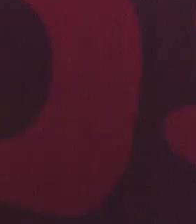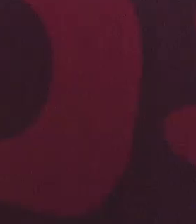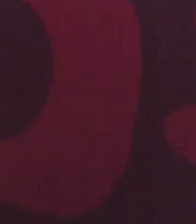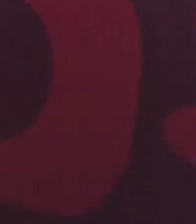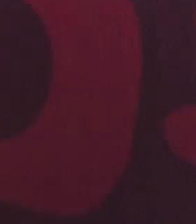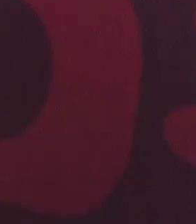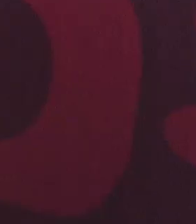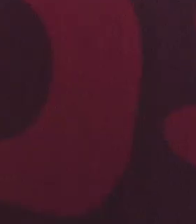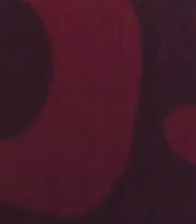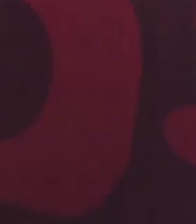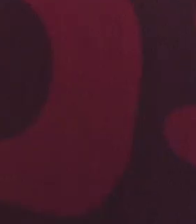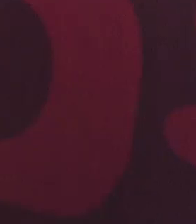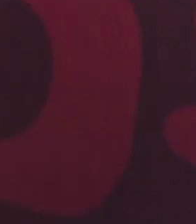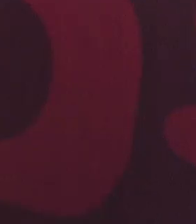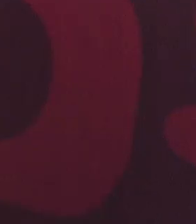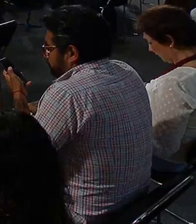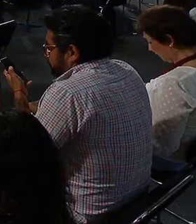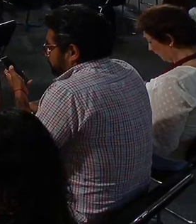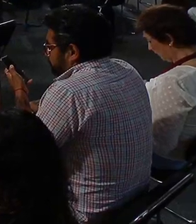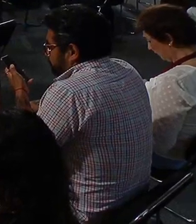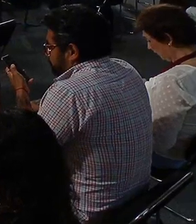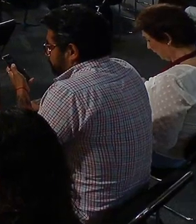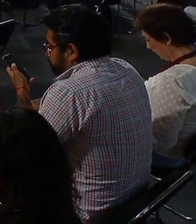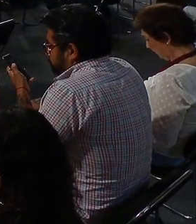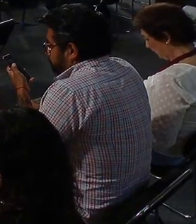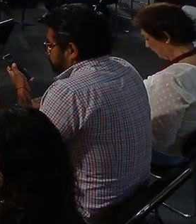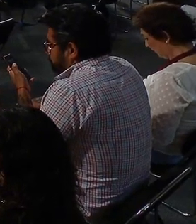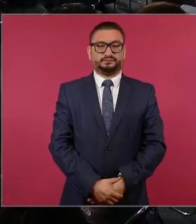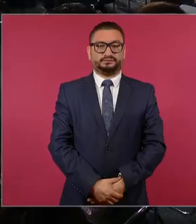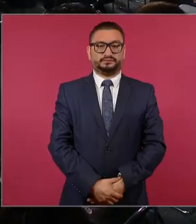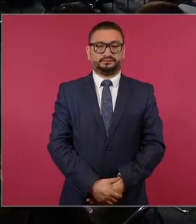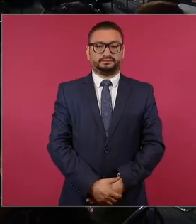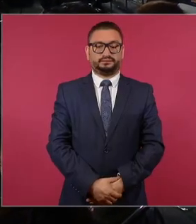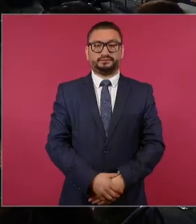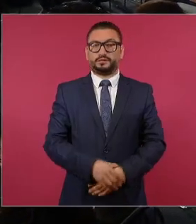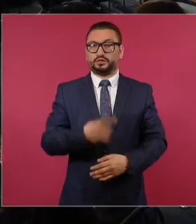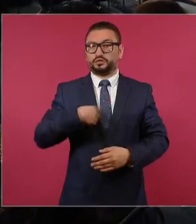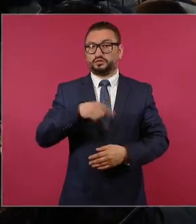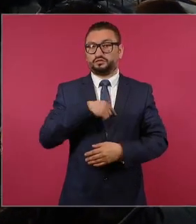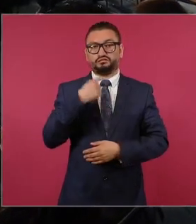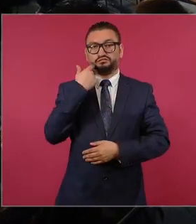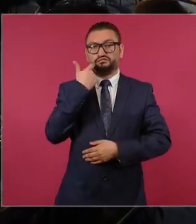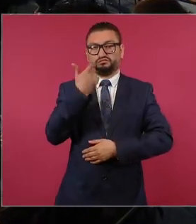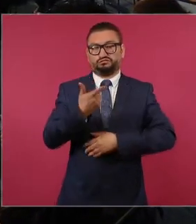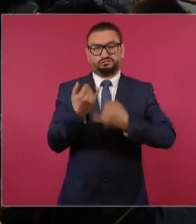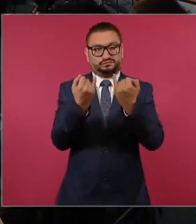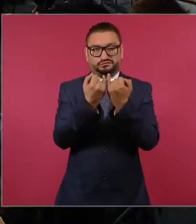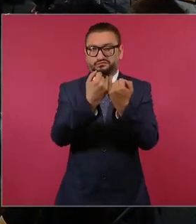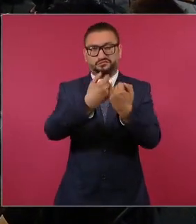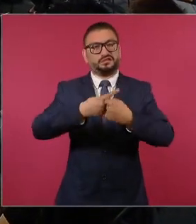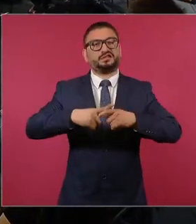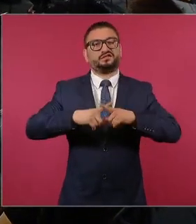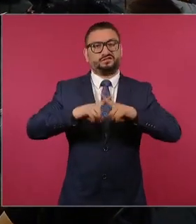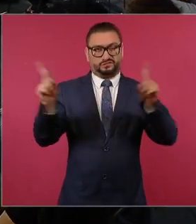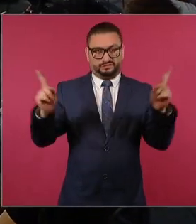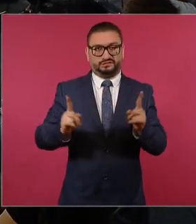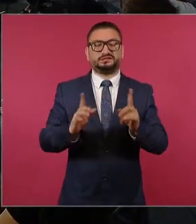Desde hace más de un siglo son de las cosas nuevas